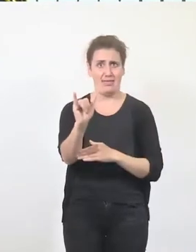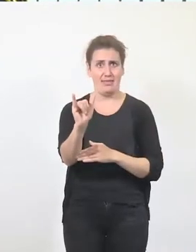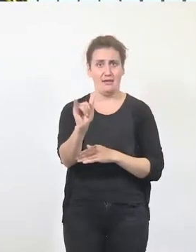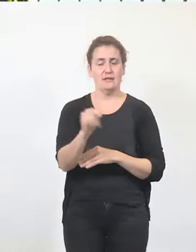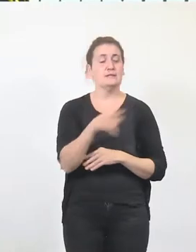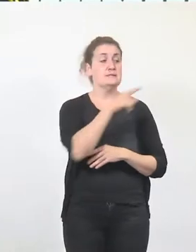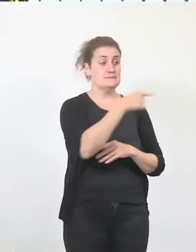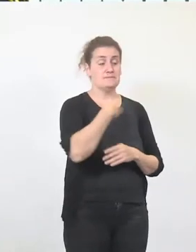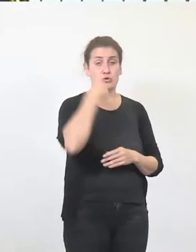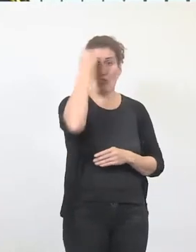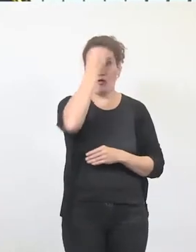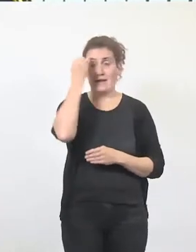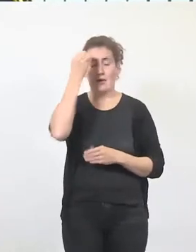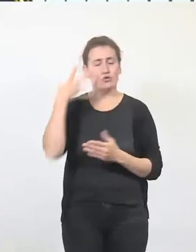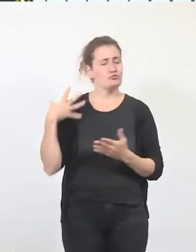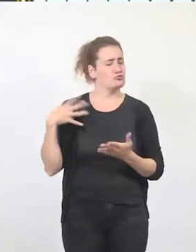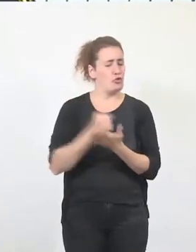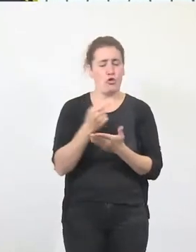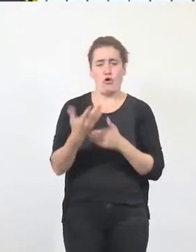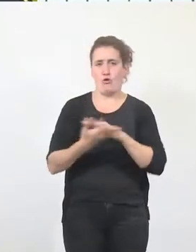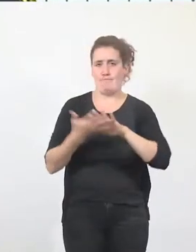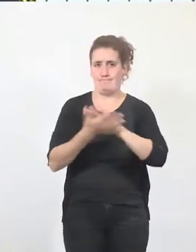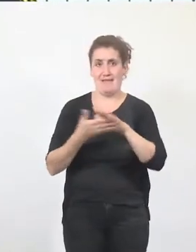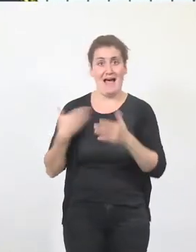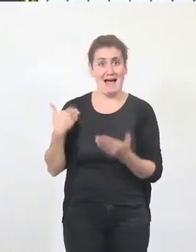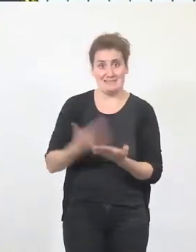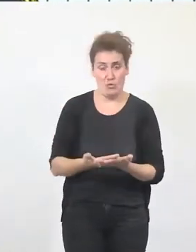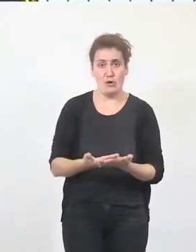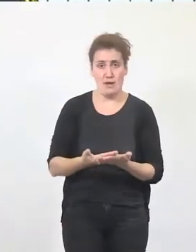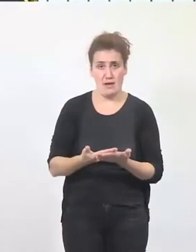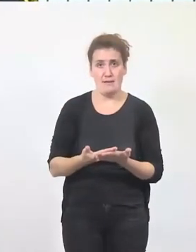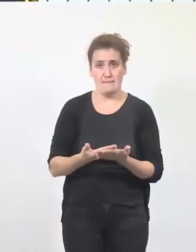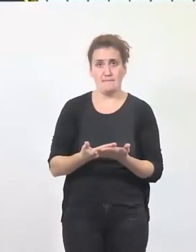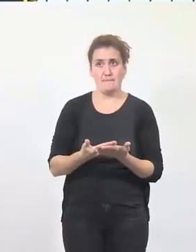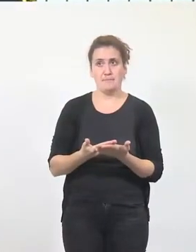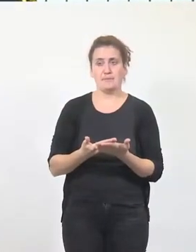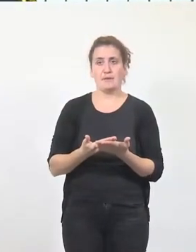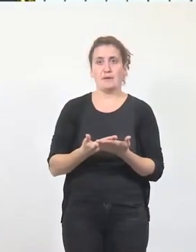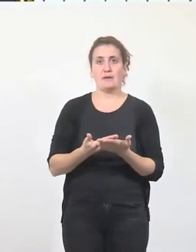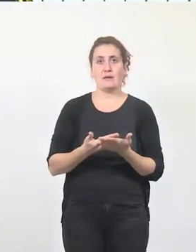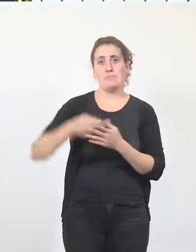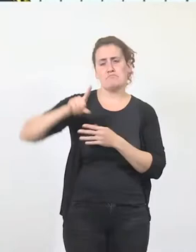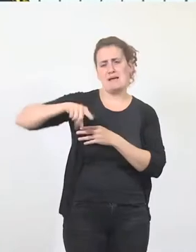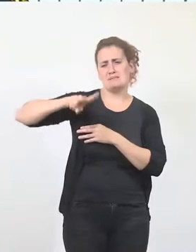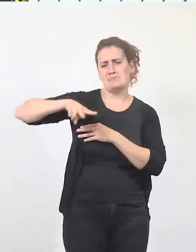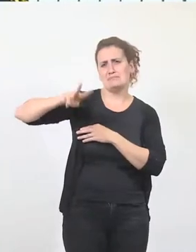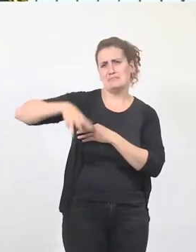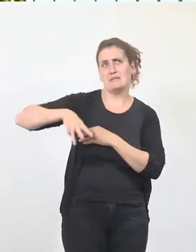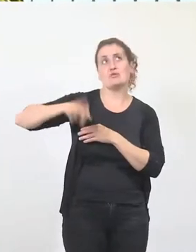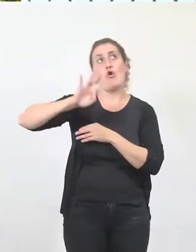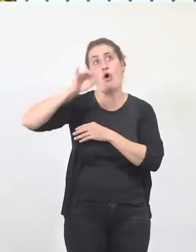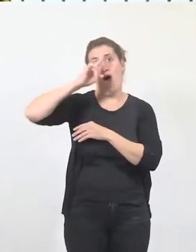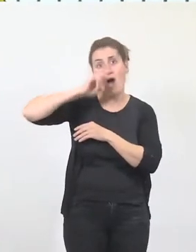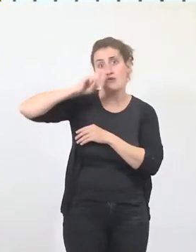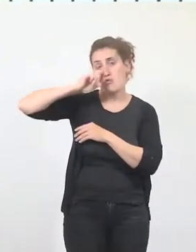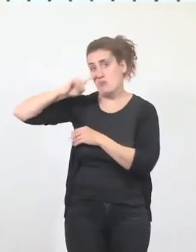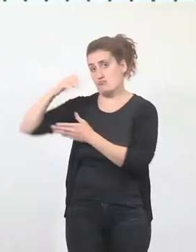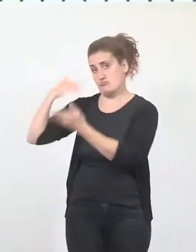creo que todo esto, lo que ha pasado, sobre todo durante esos últimos meses o últimos